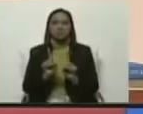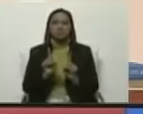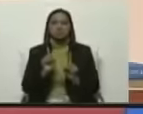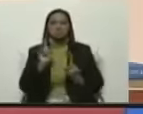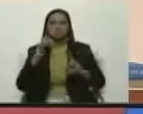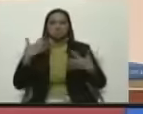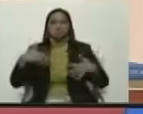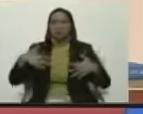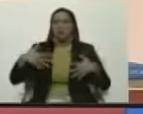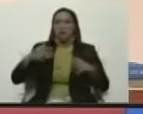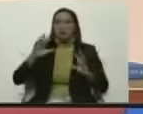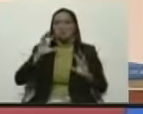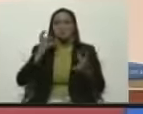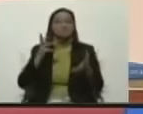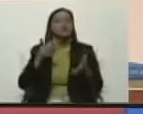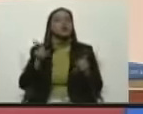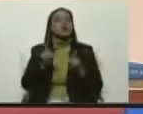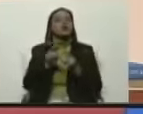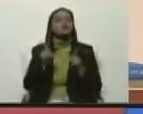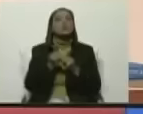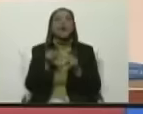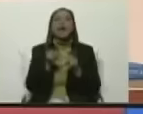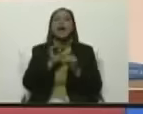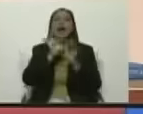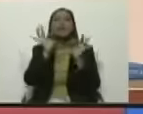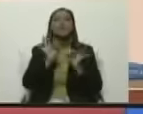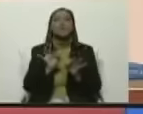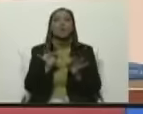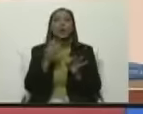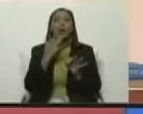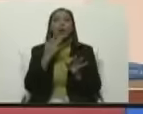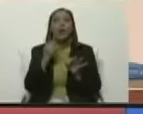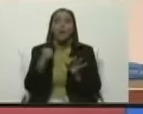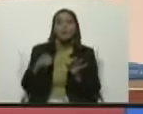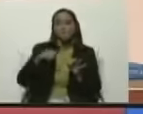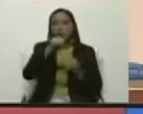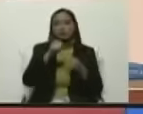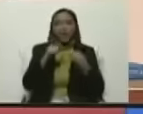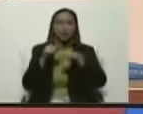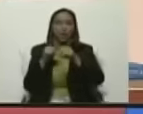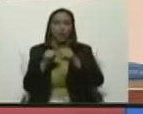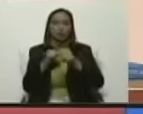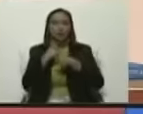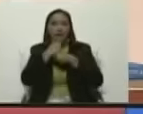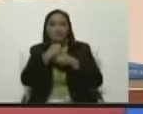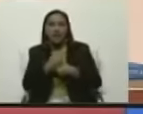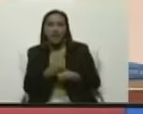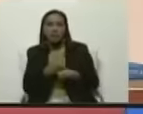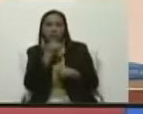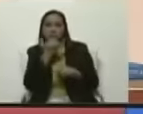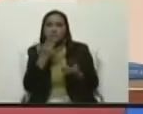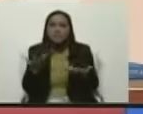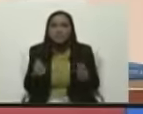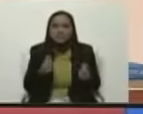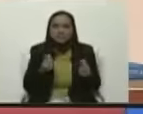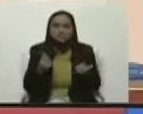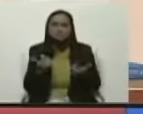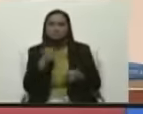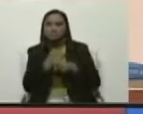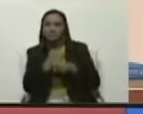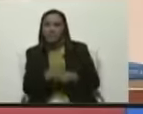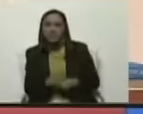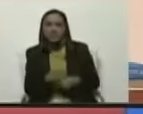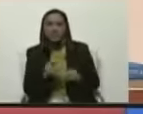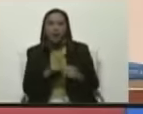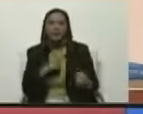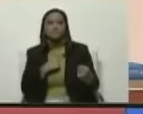Es como un boxeador que está contra, pero en la defensiva, esperando que los noqueen. Se recuestan de la